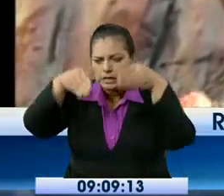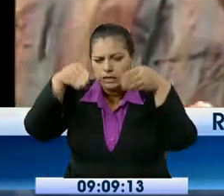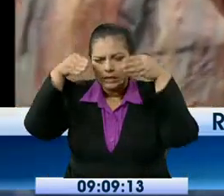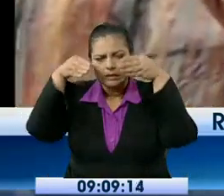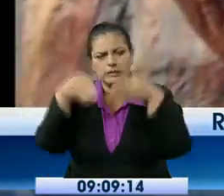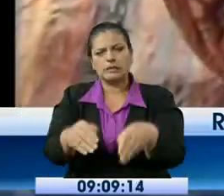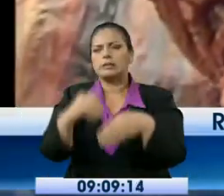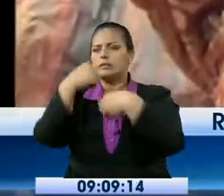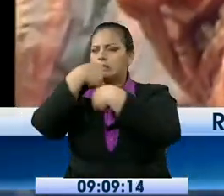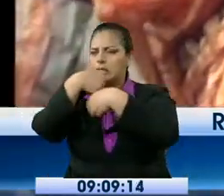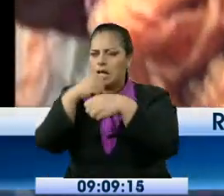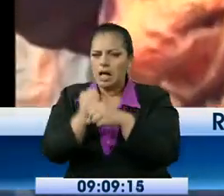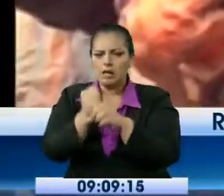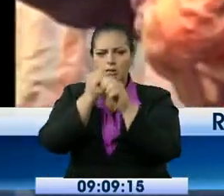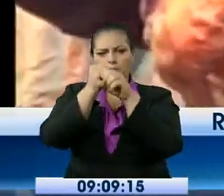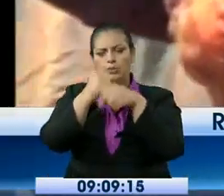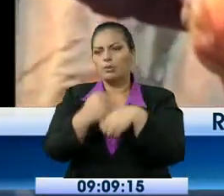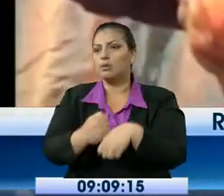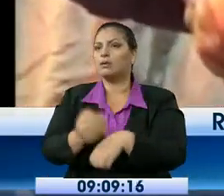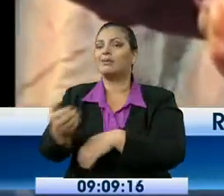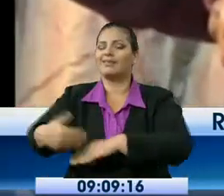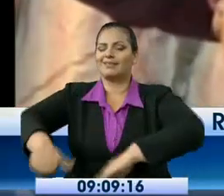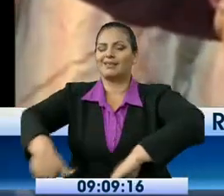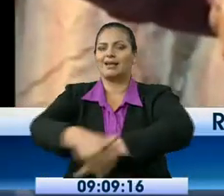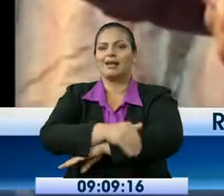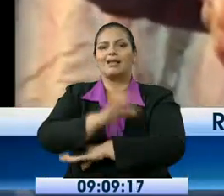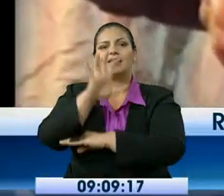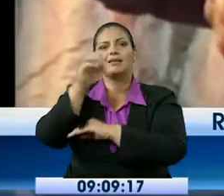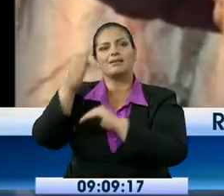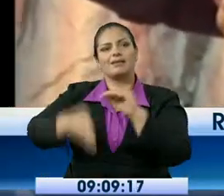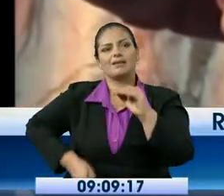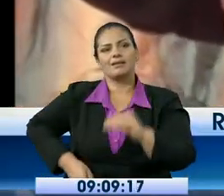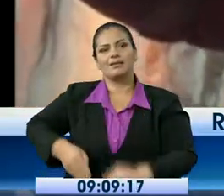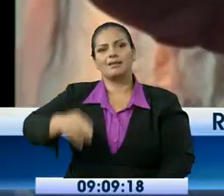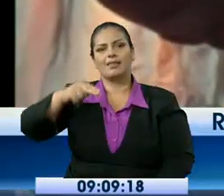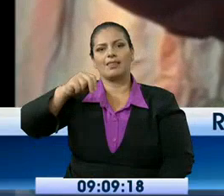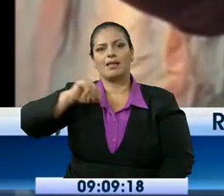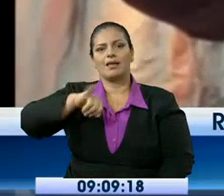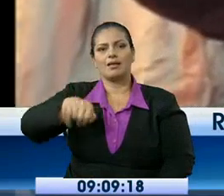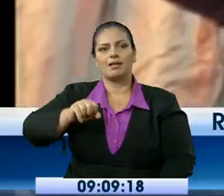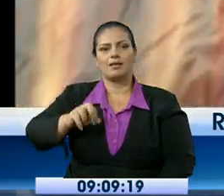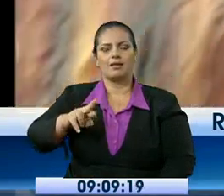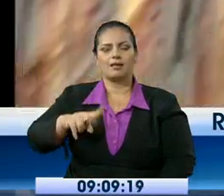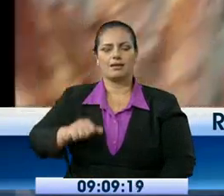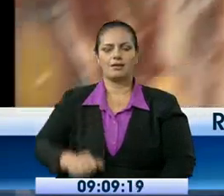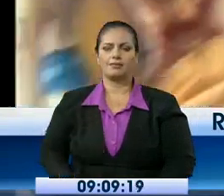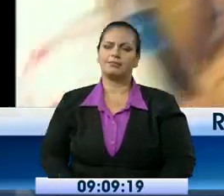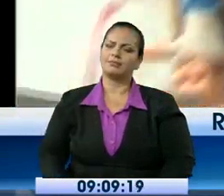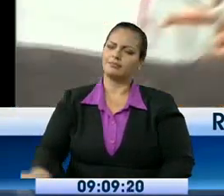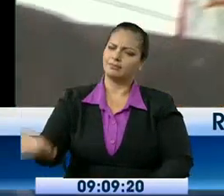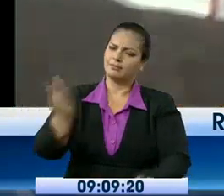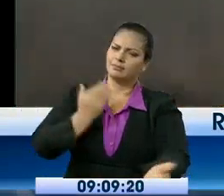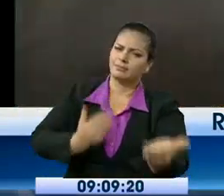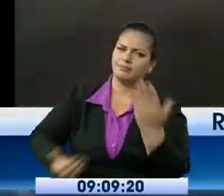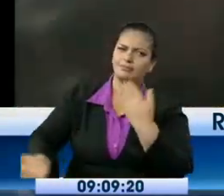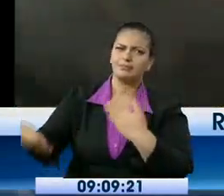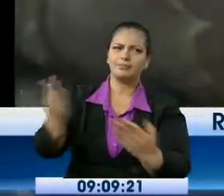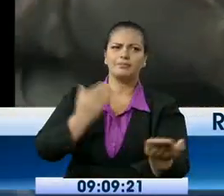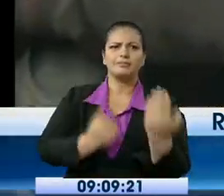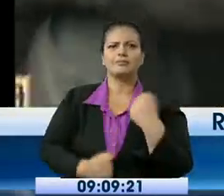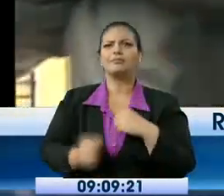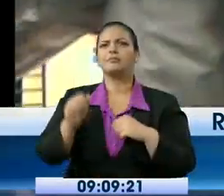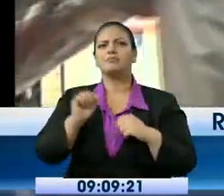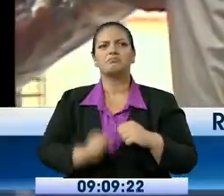buena de los artesanos de esta zona de la 15 y Capitán Nájera. Por acá, mi estimado amigo, también invitar un poco a la gente que venga, que continúe